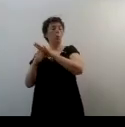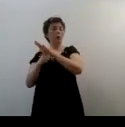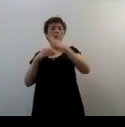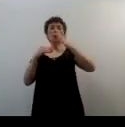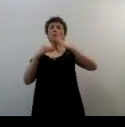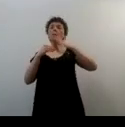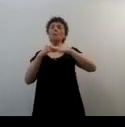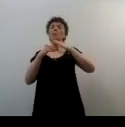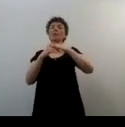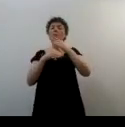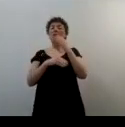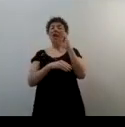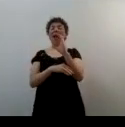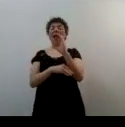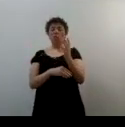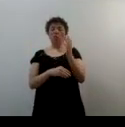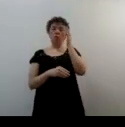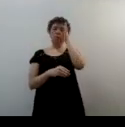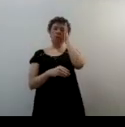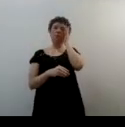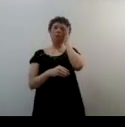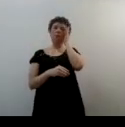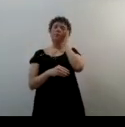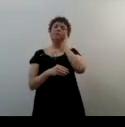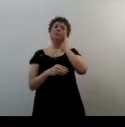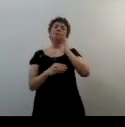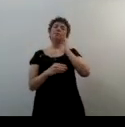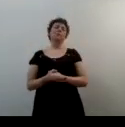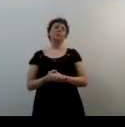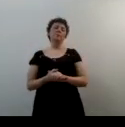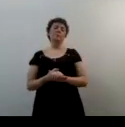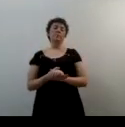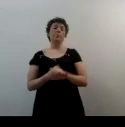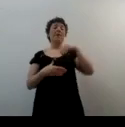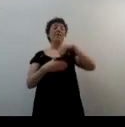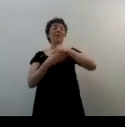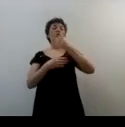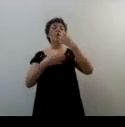calcio. Pero claro, dentro de los lácteos